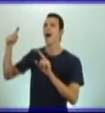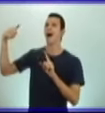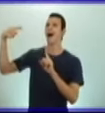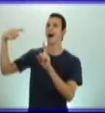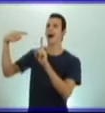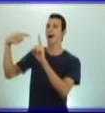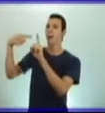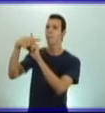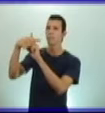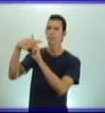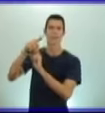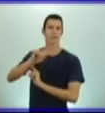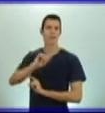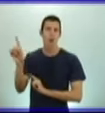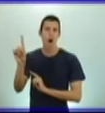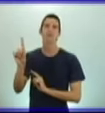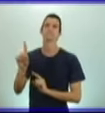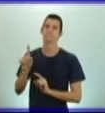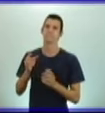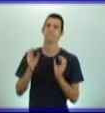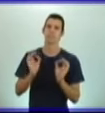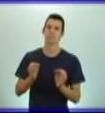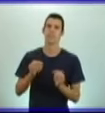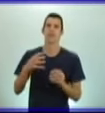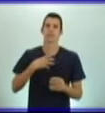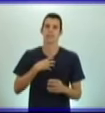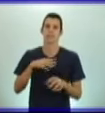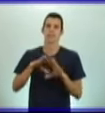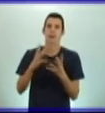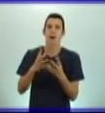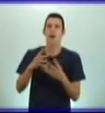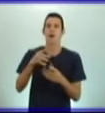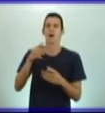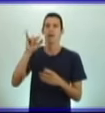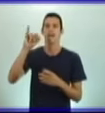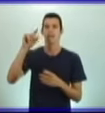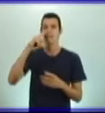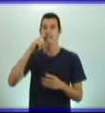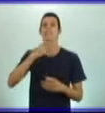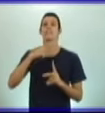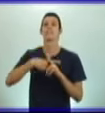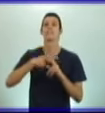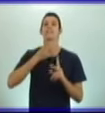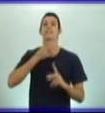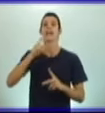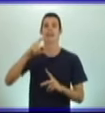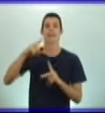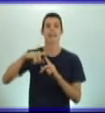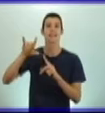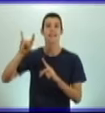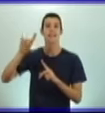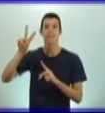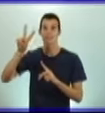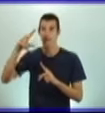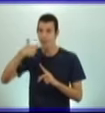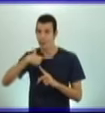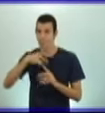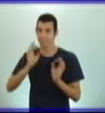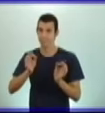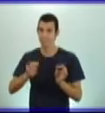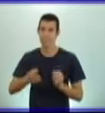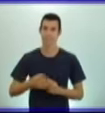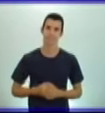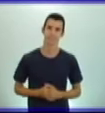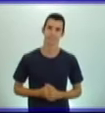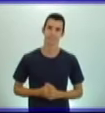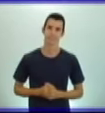decir que la función no es ni par ni impar por la misma causa que la anterior. Fíjense cómo el análisis les permite analizar no